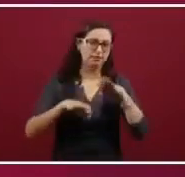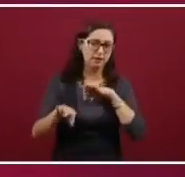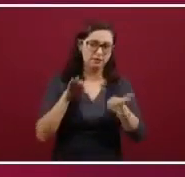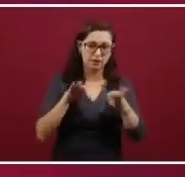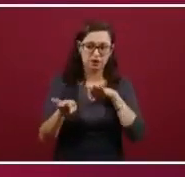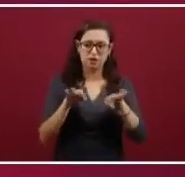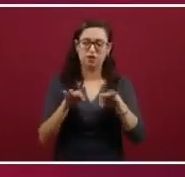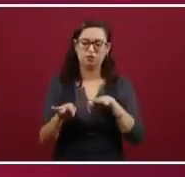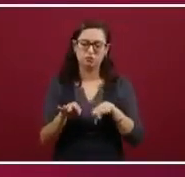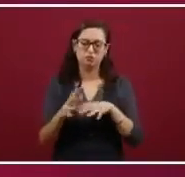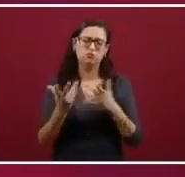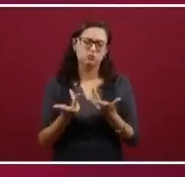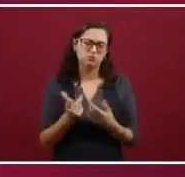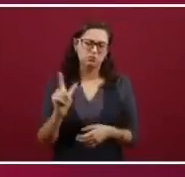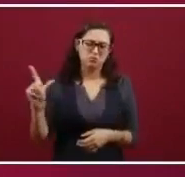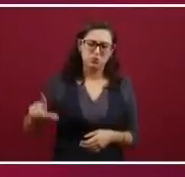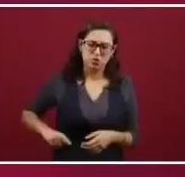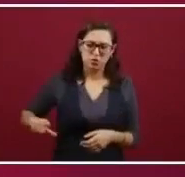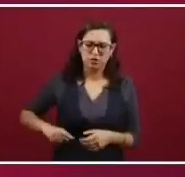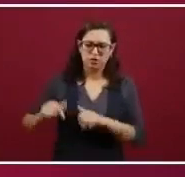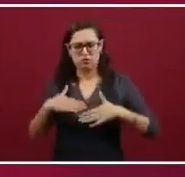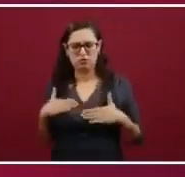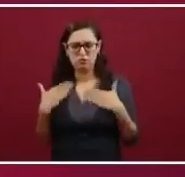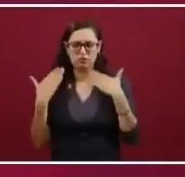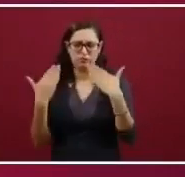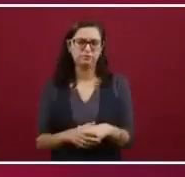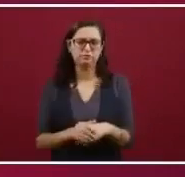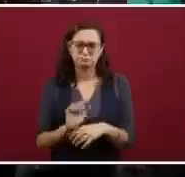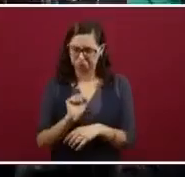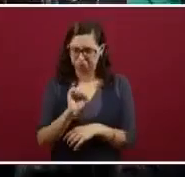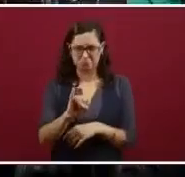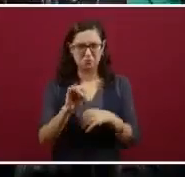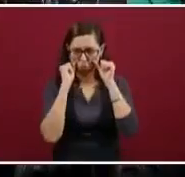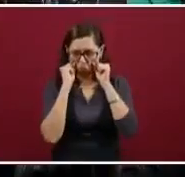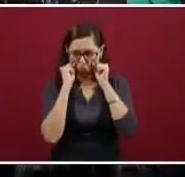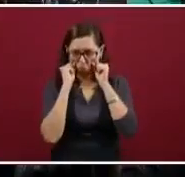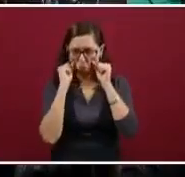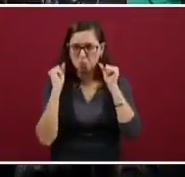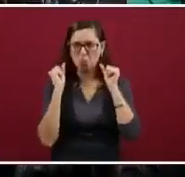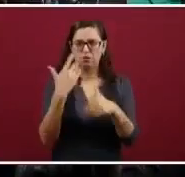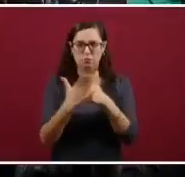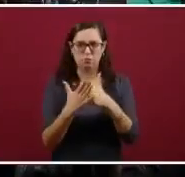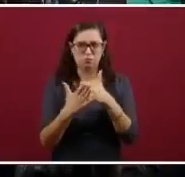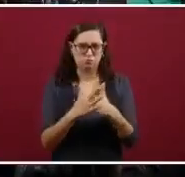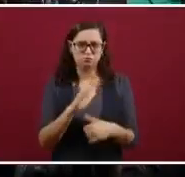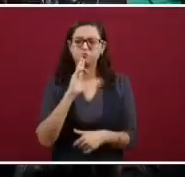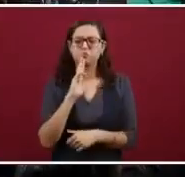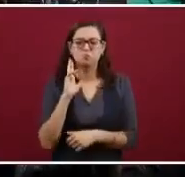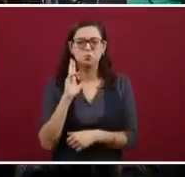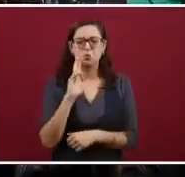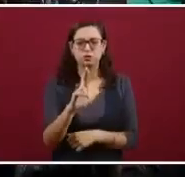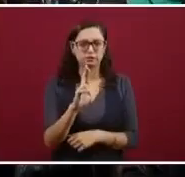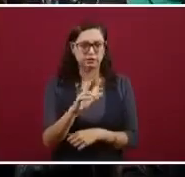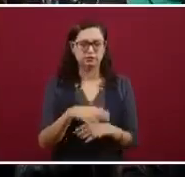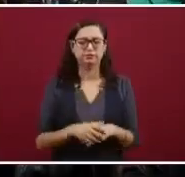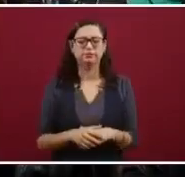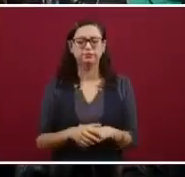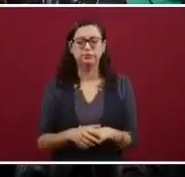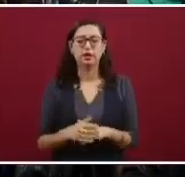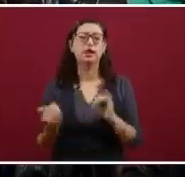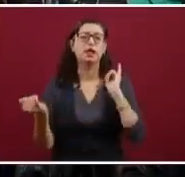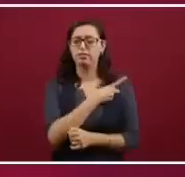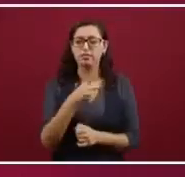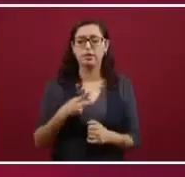tengan confianza en las autoridades, que se les va a dar una respuesta a sus demandas. Que también